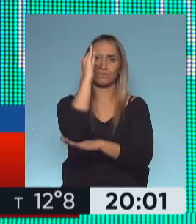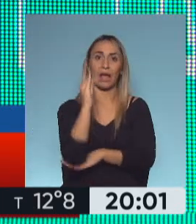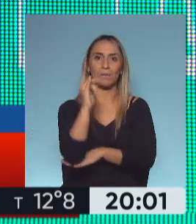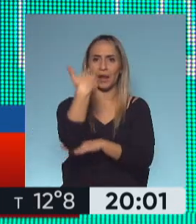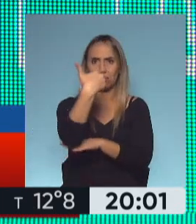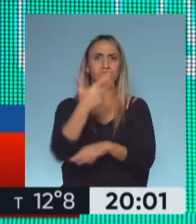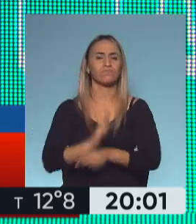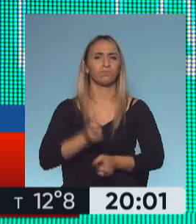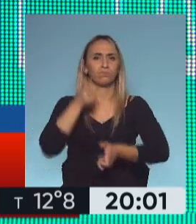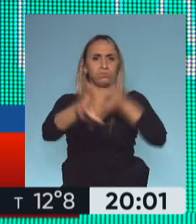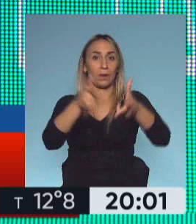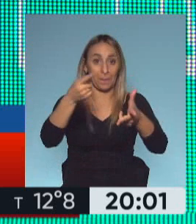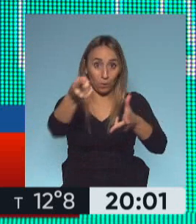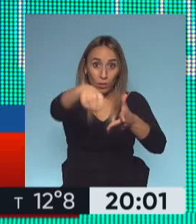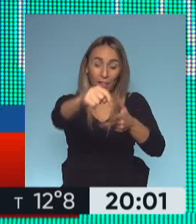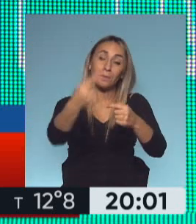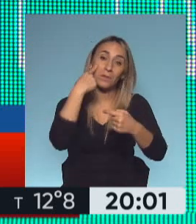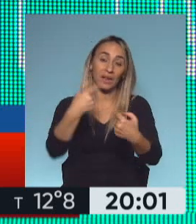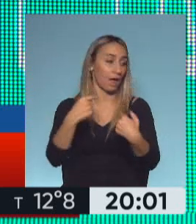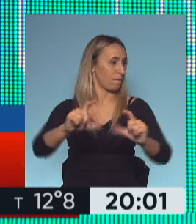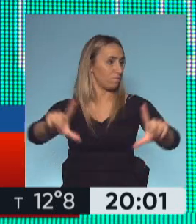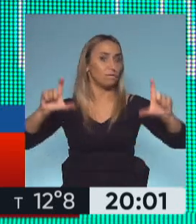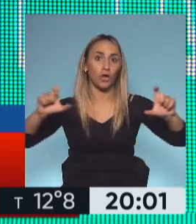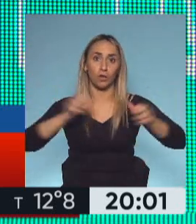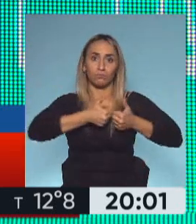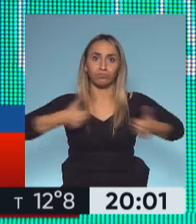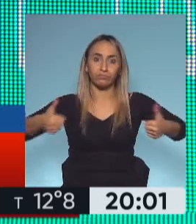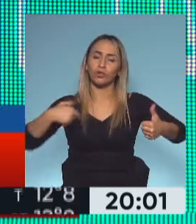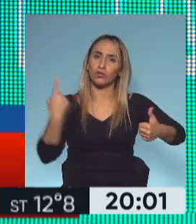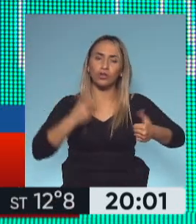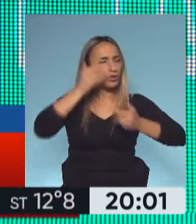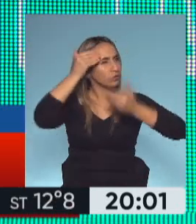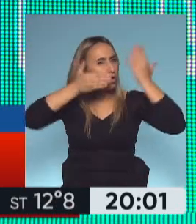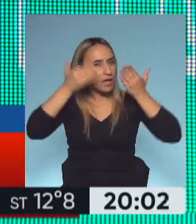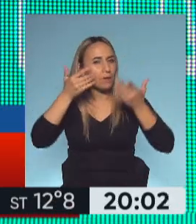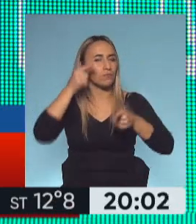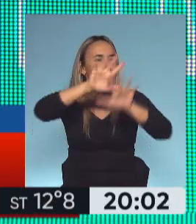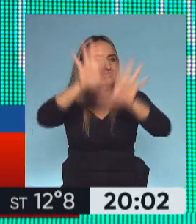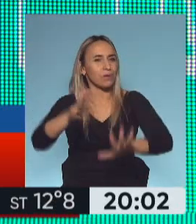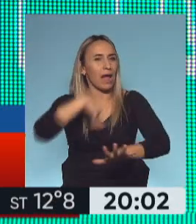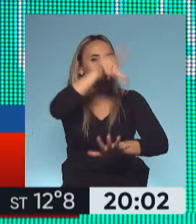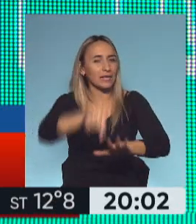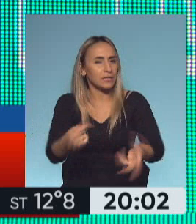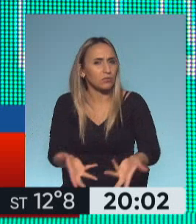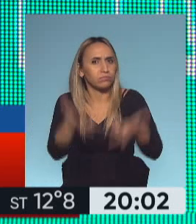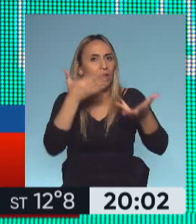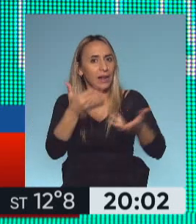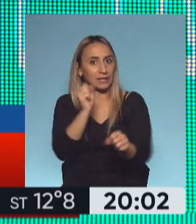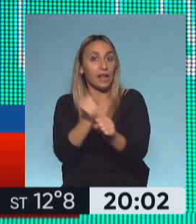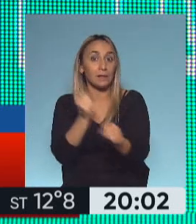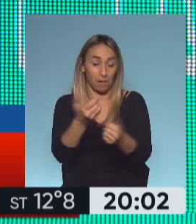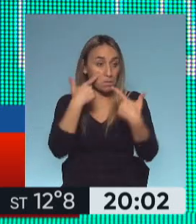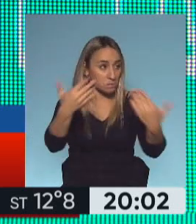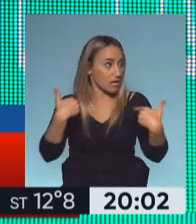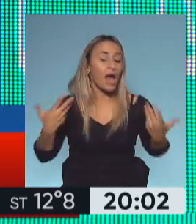es la unidad irrompible de quienes pensamos y soñamos a reconstruir una Argentina a fuerza del trabajo. Yo creo que ha sido una gran semana